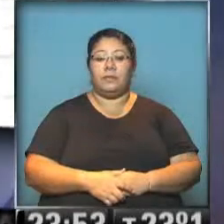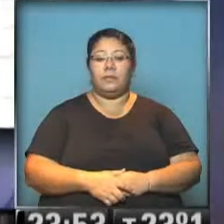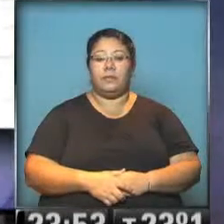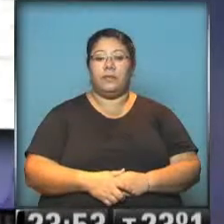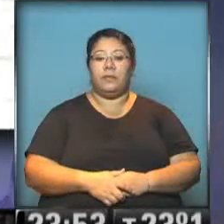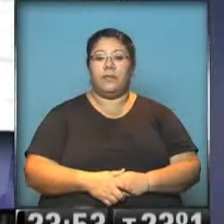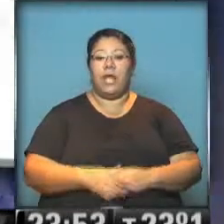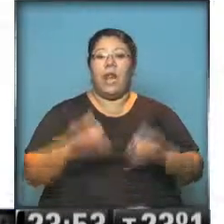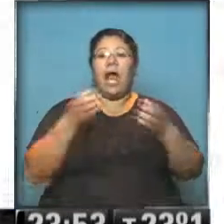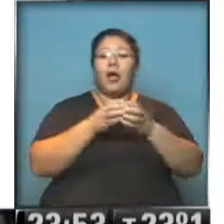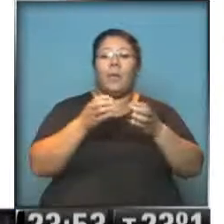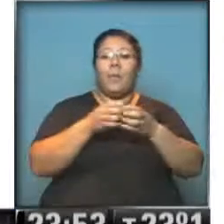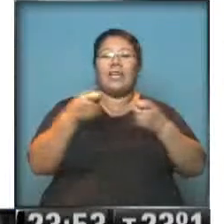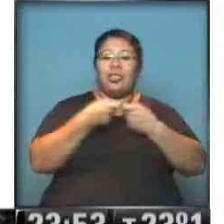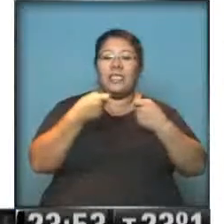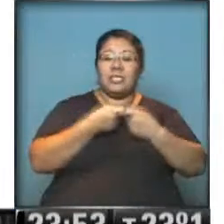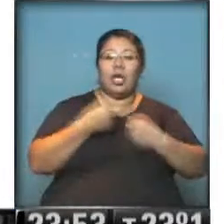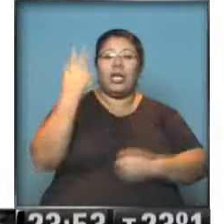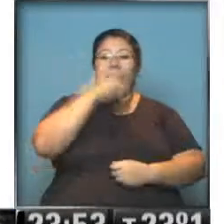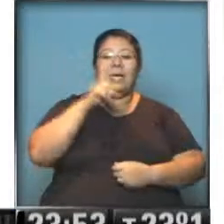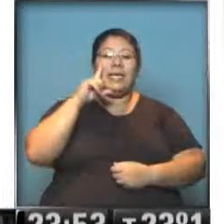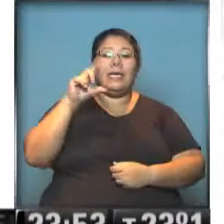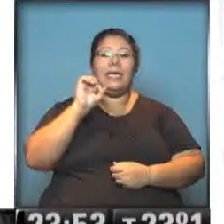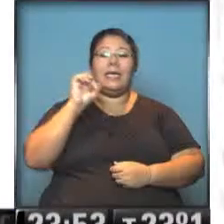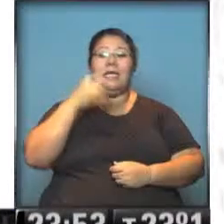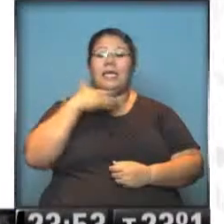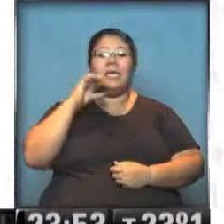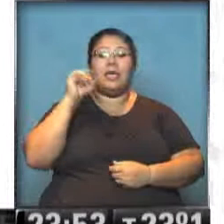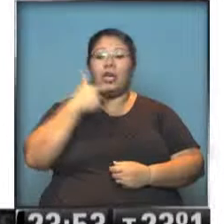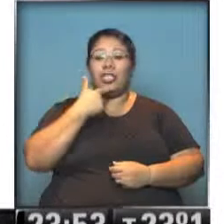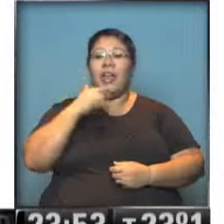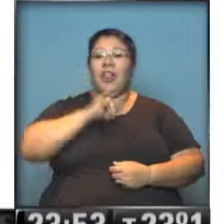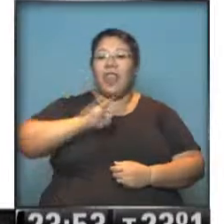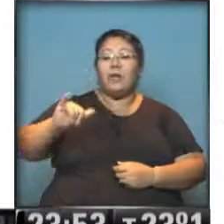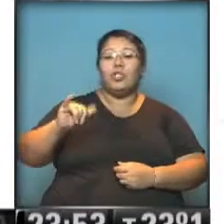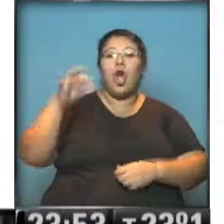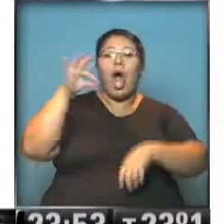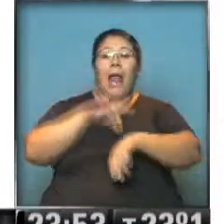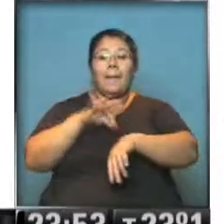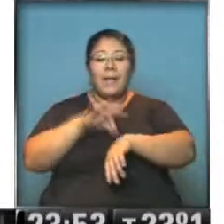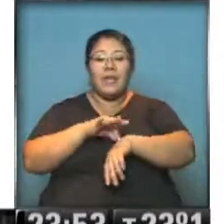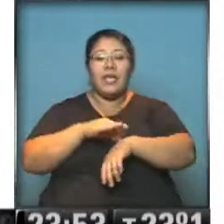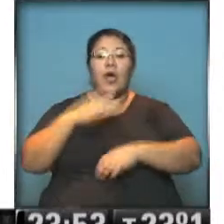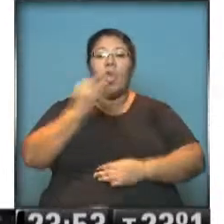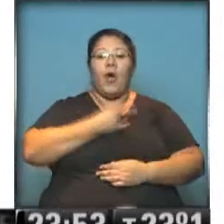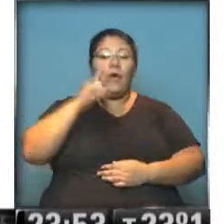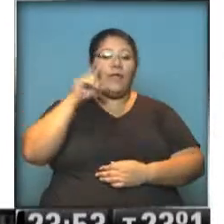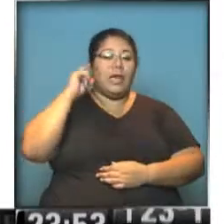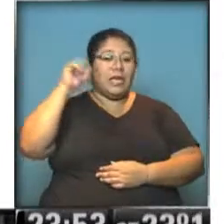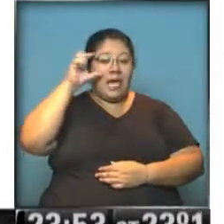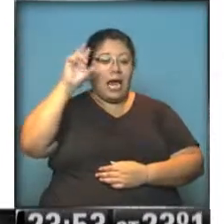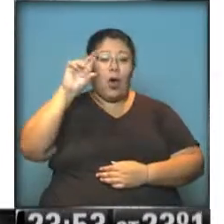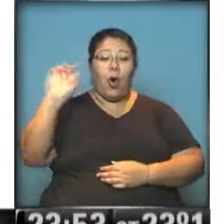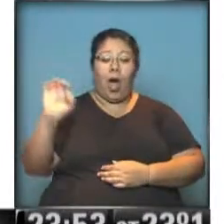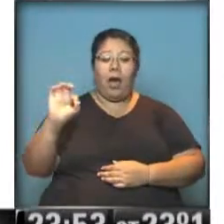La agrupación Hijos denunció al médico Mario Alberto Figueroa, actual jefe de servicio de hematología del Sanatorio Otamendi,